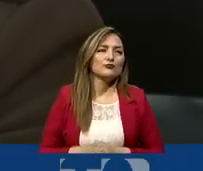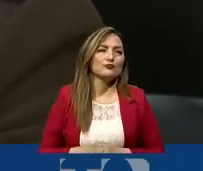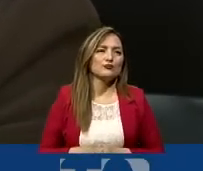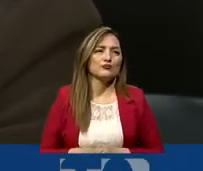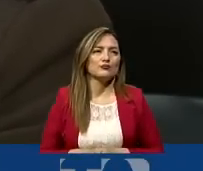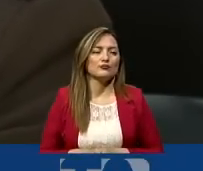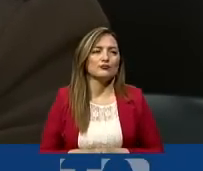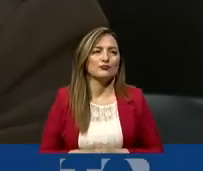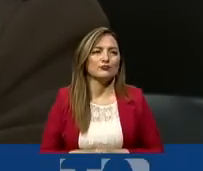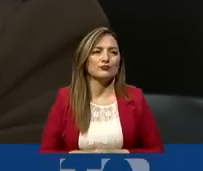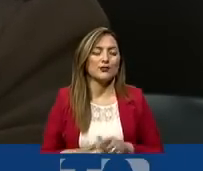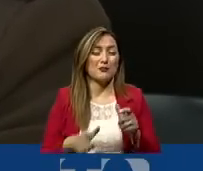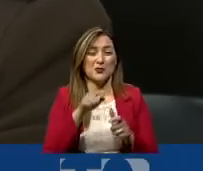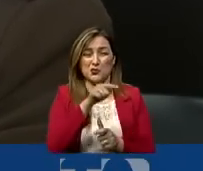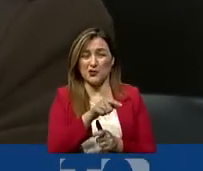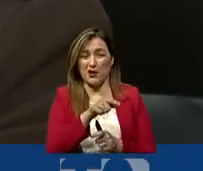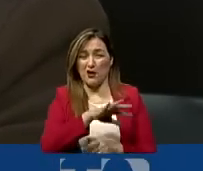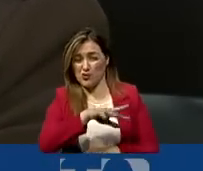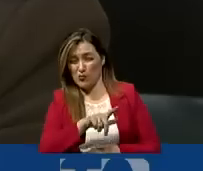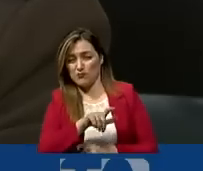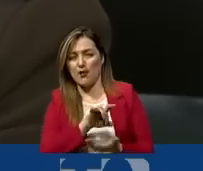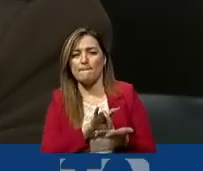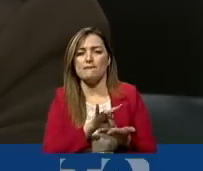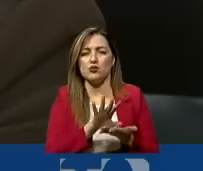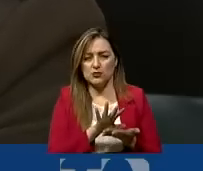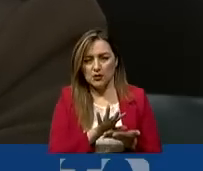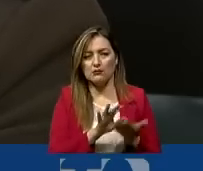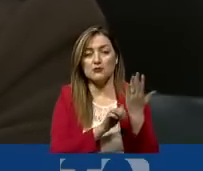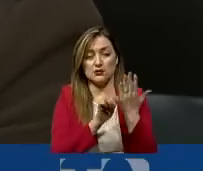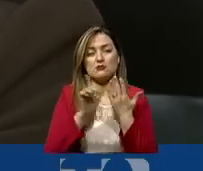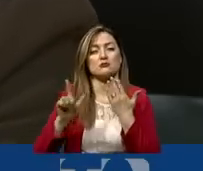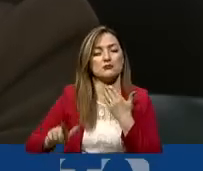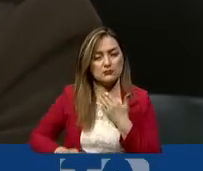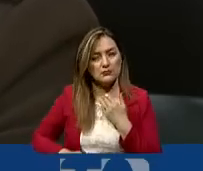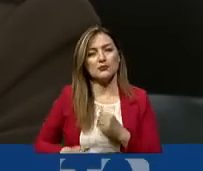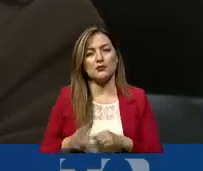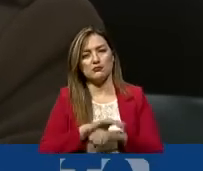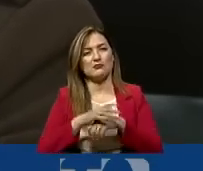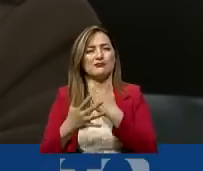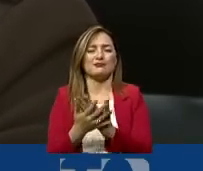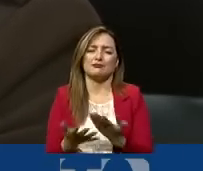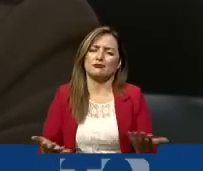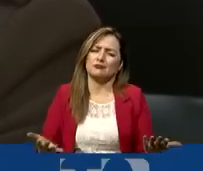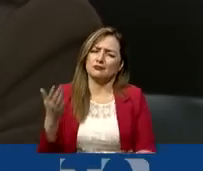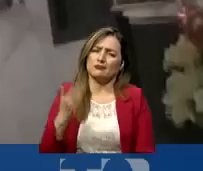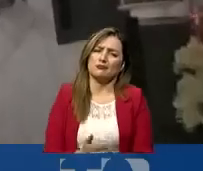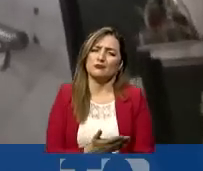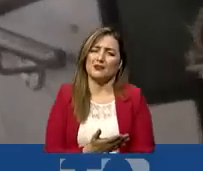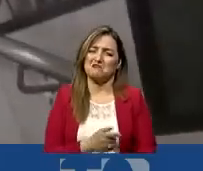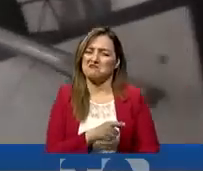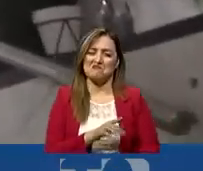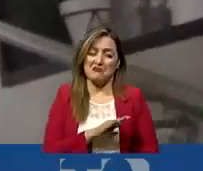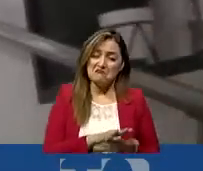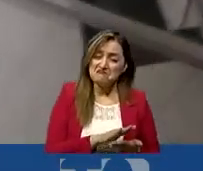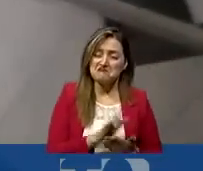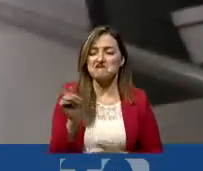les desvincule de los puestos de trabajo del ministerio, sino también que se los coja presos, porque esto no tiene perdón. A pesar